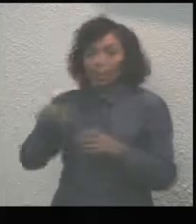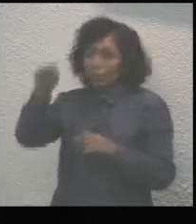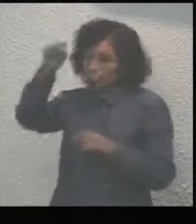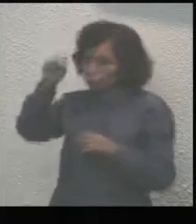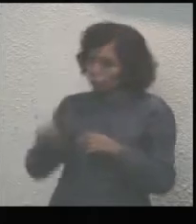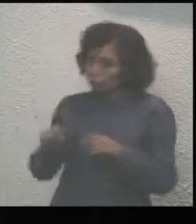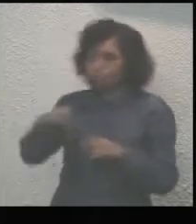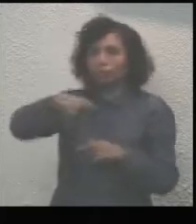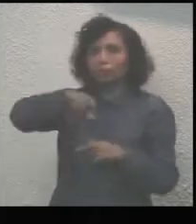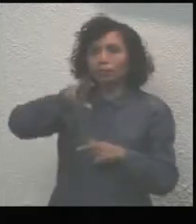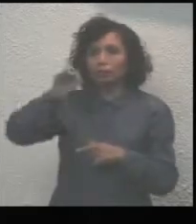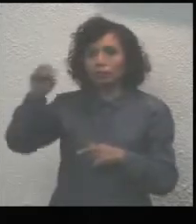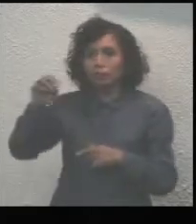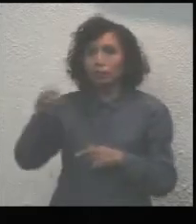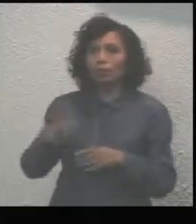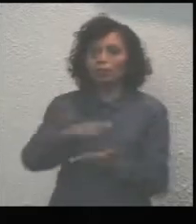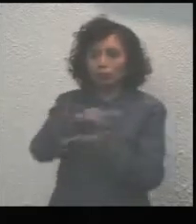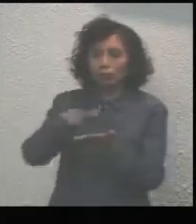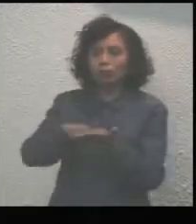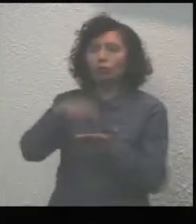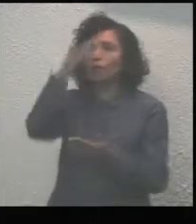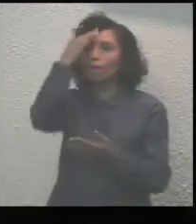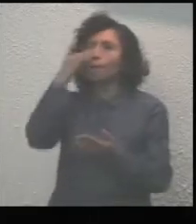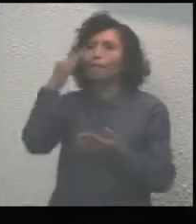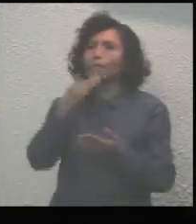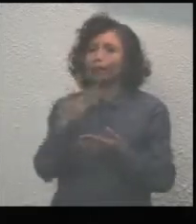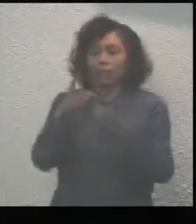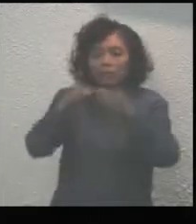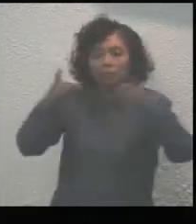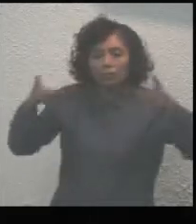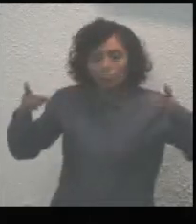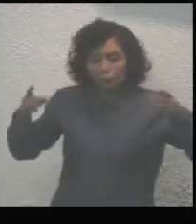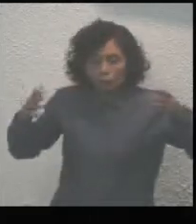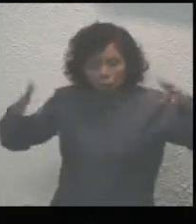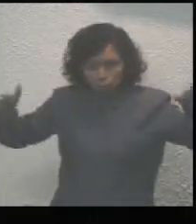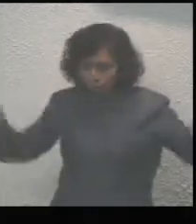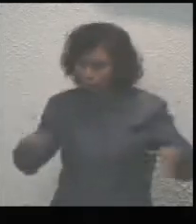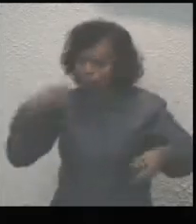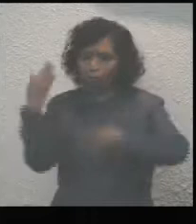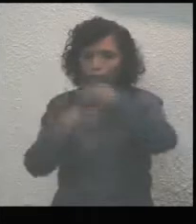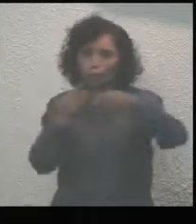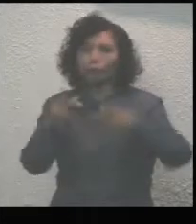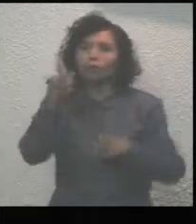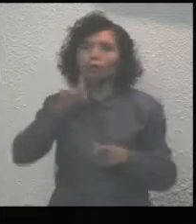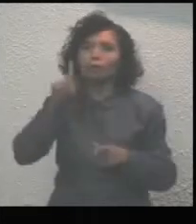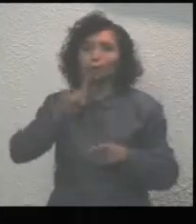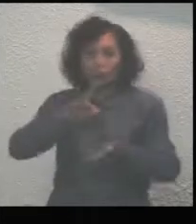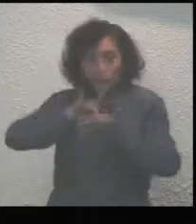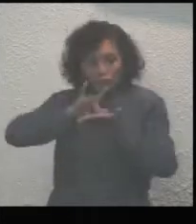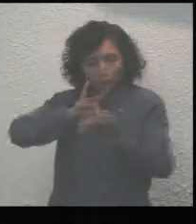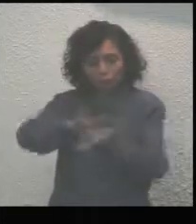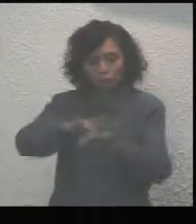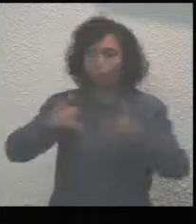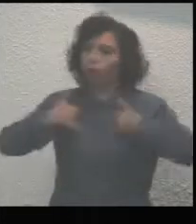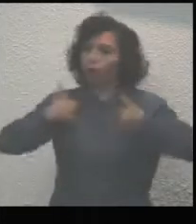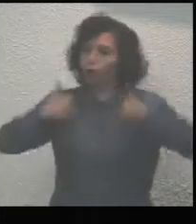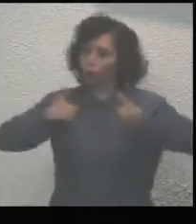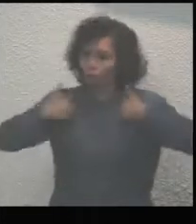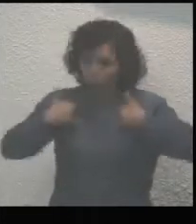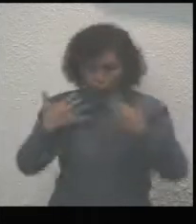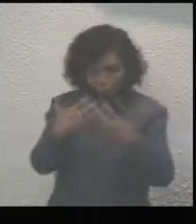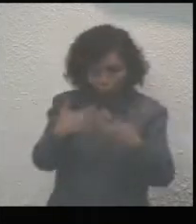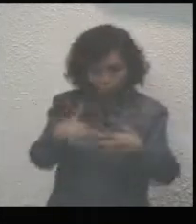Quintana Roo y la zona maya, desarrollo integral y seguridad para las mujeres y apoyo a los jóvenes